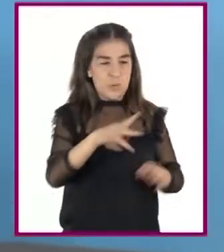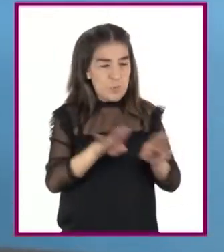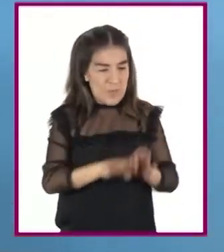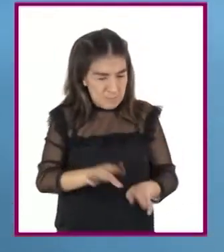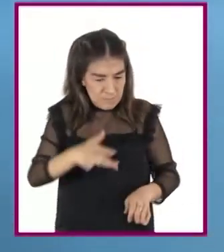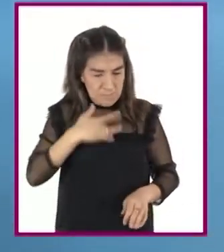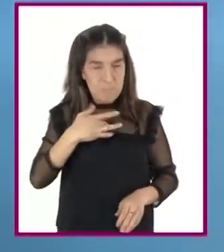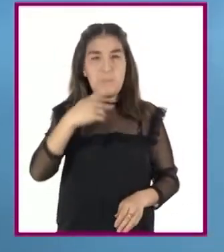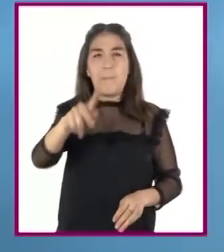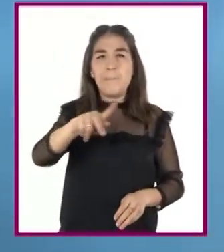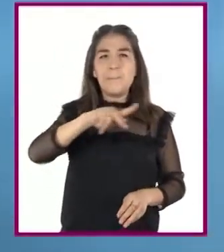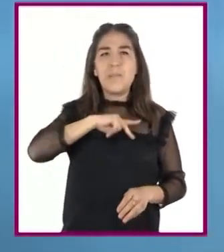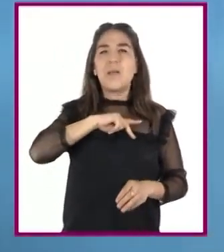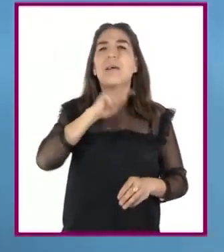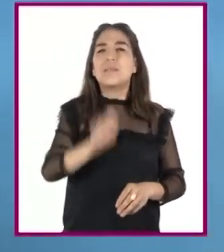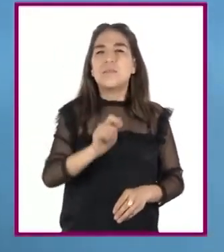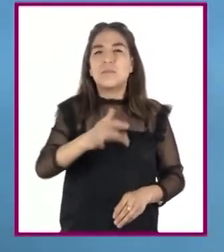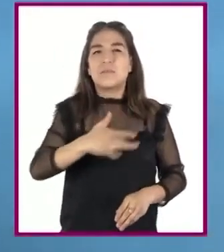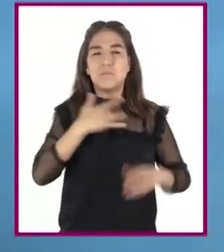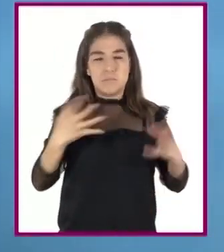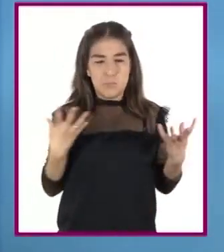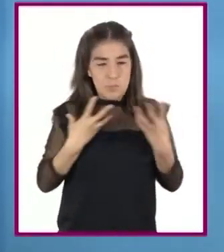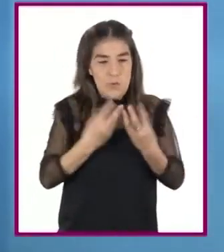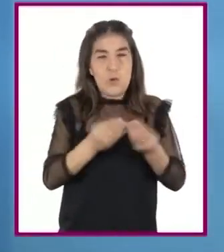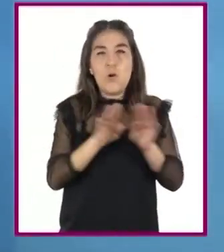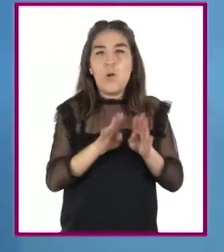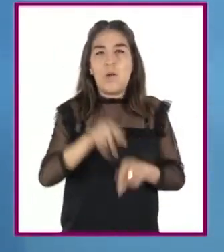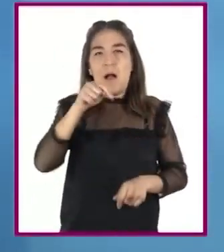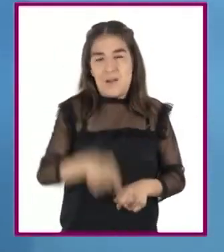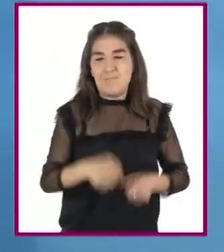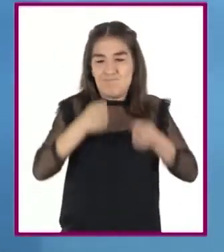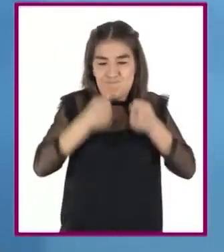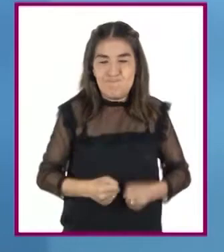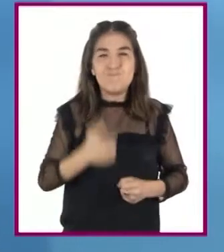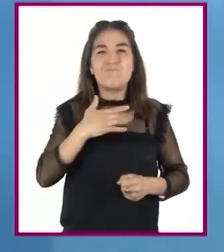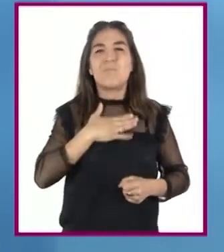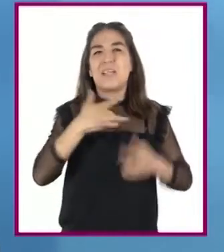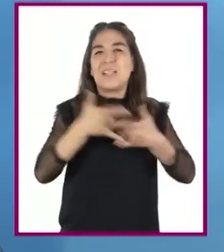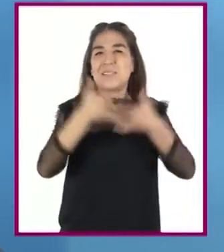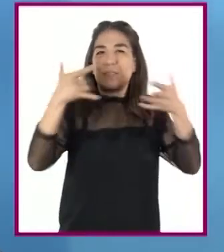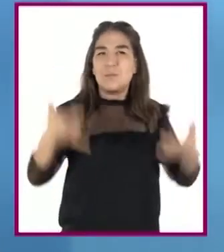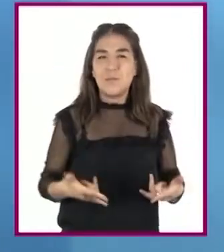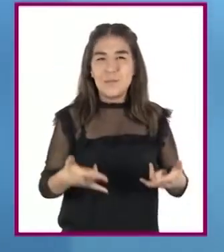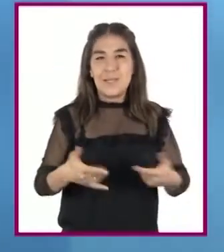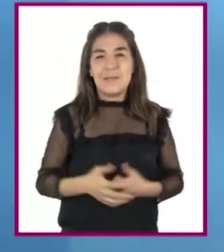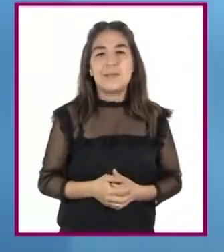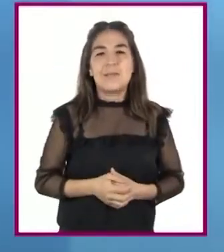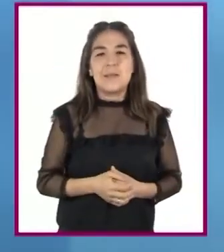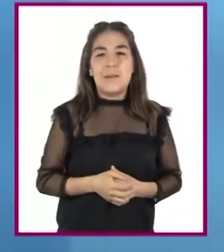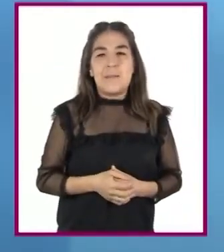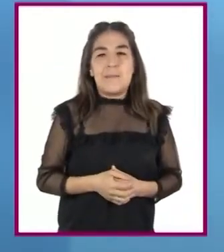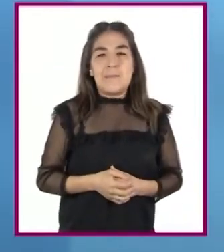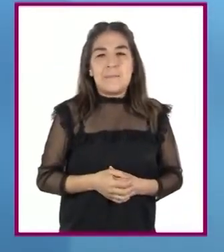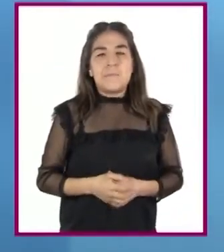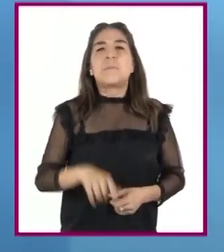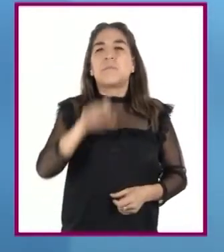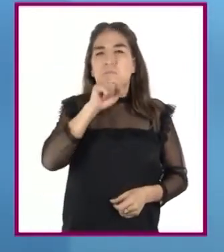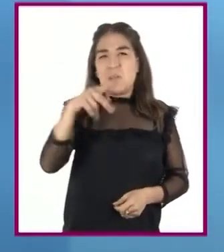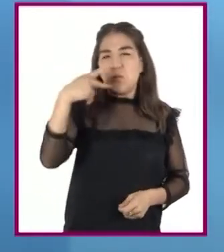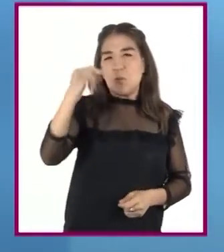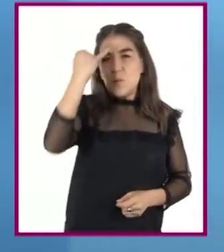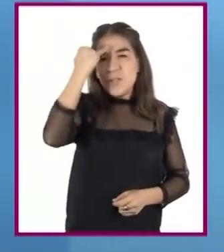autónoma que adquiría su sentido de existir en su propia historia. De esta manera, la idea de